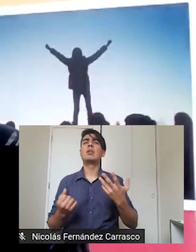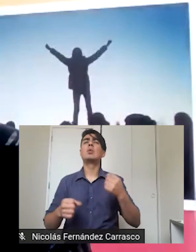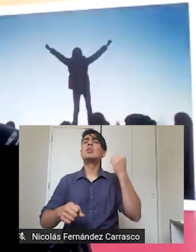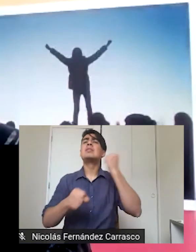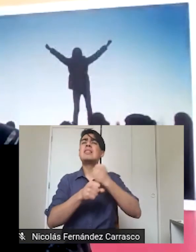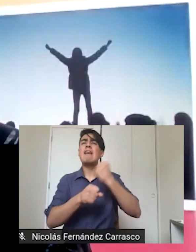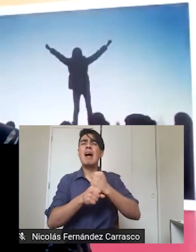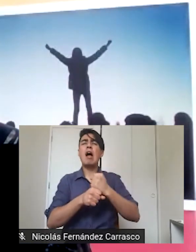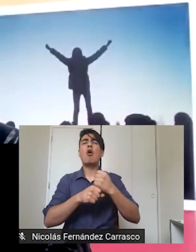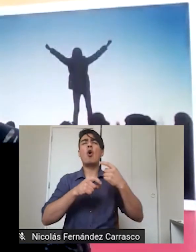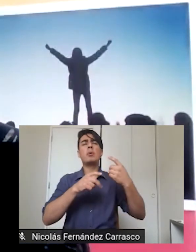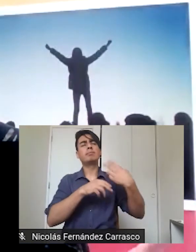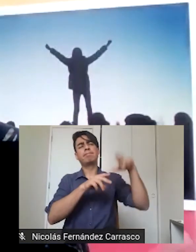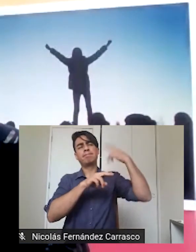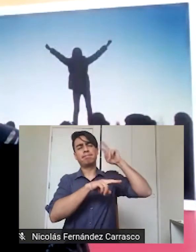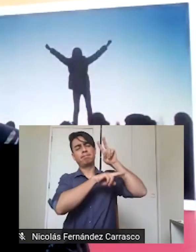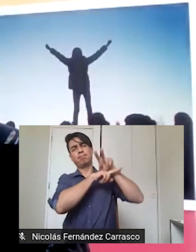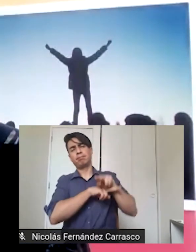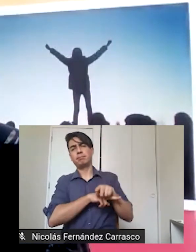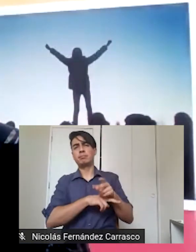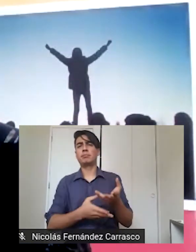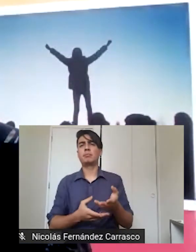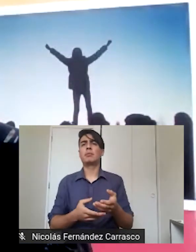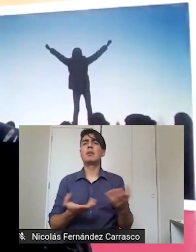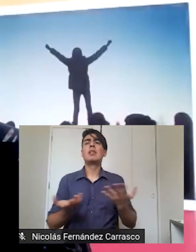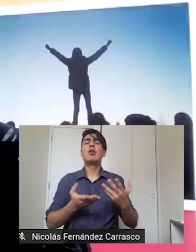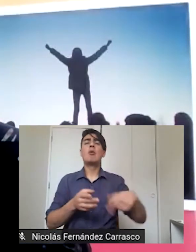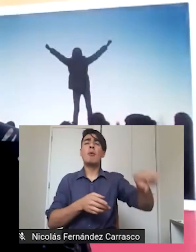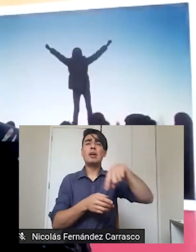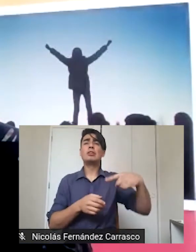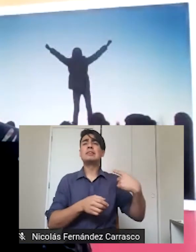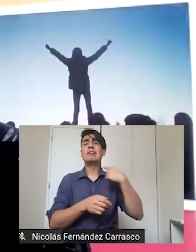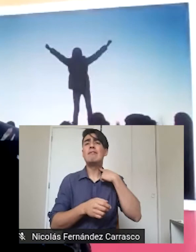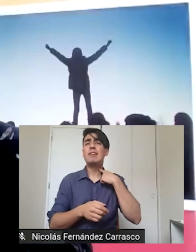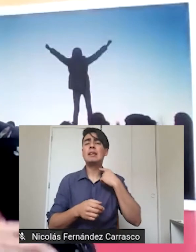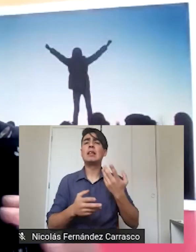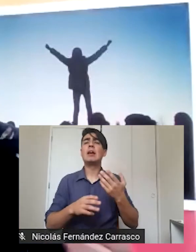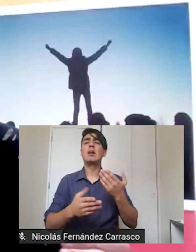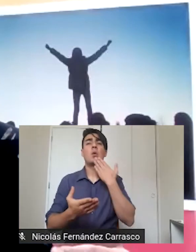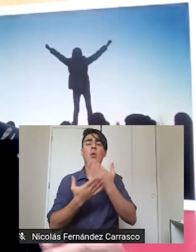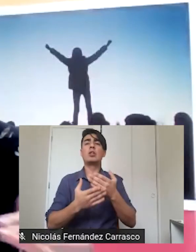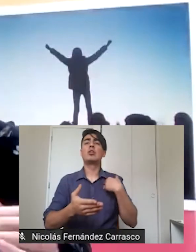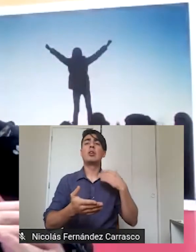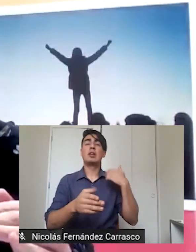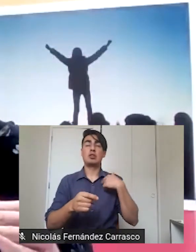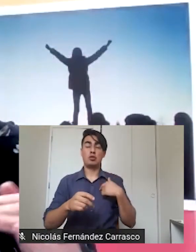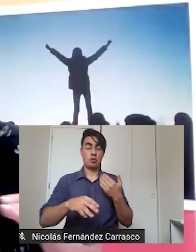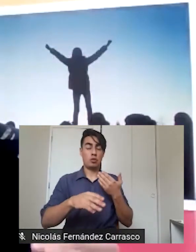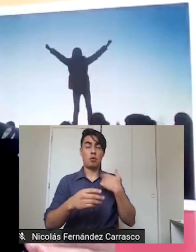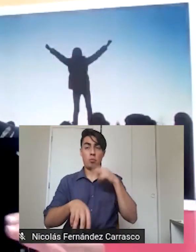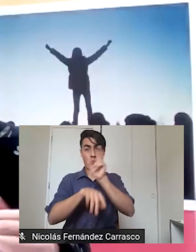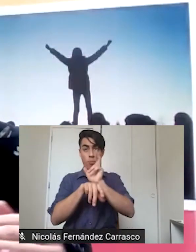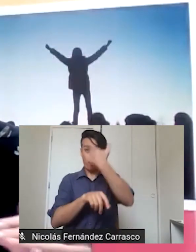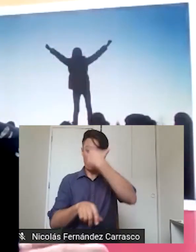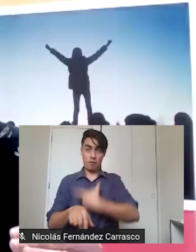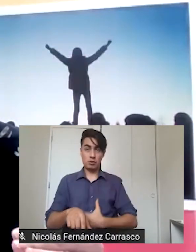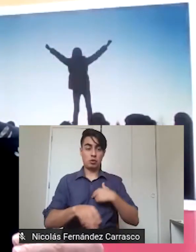trabajo retrospectivo que yo tengo que ver cómo esto afecta a los estudiantes cuando yo voy a la sala de